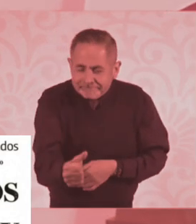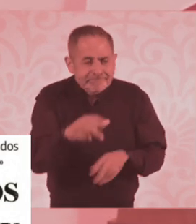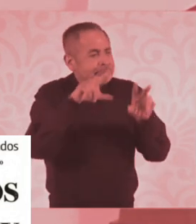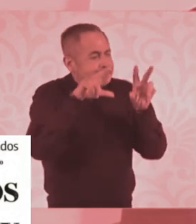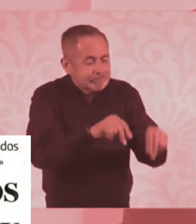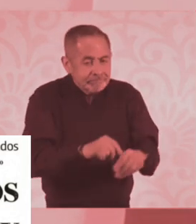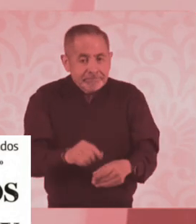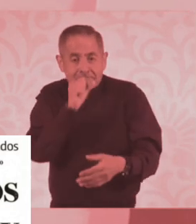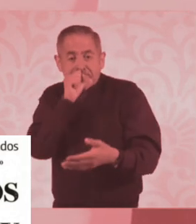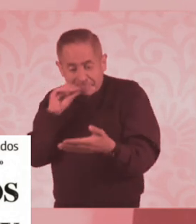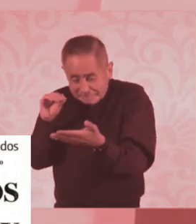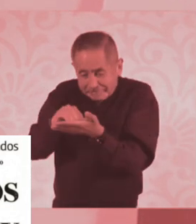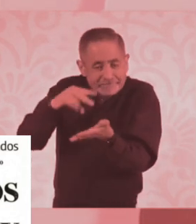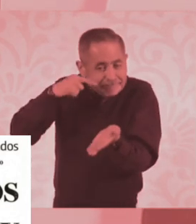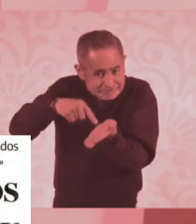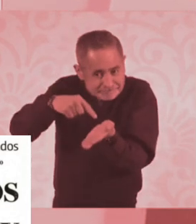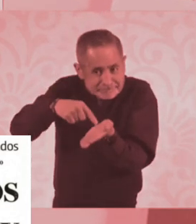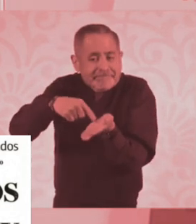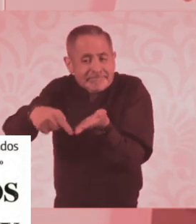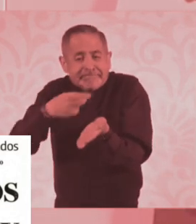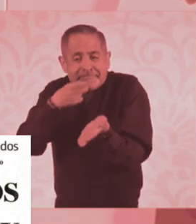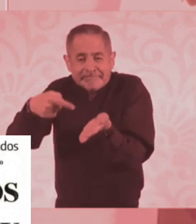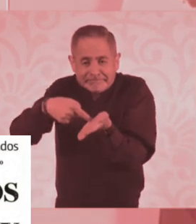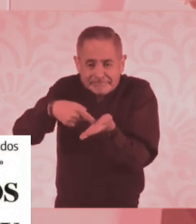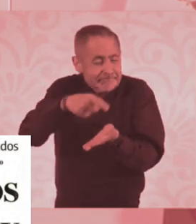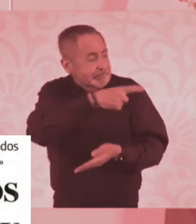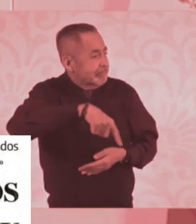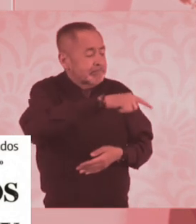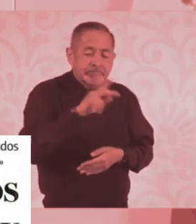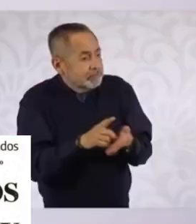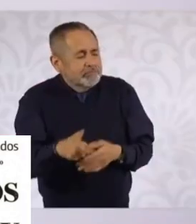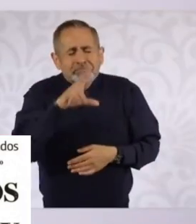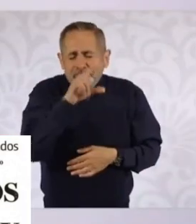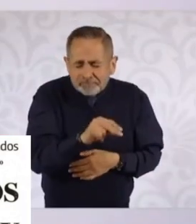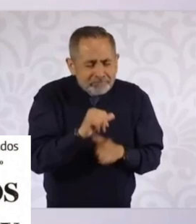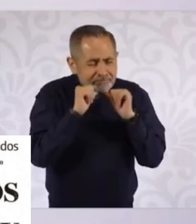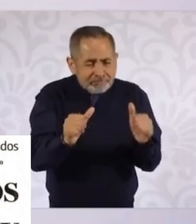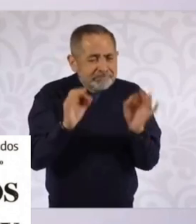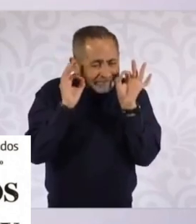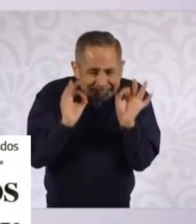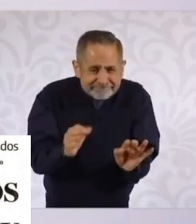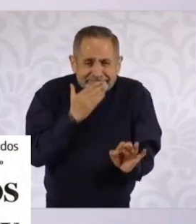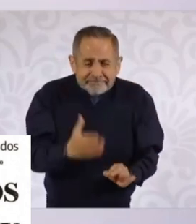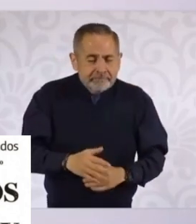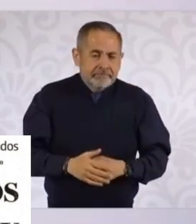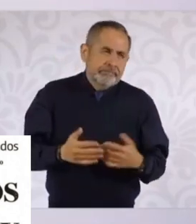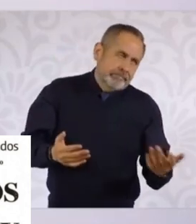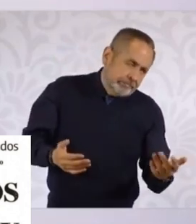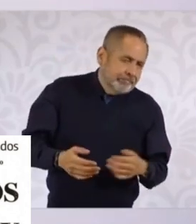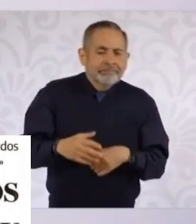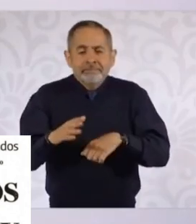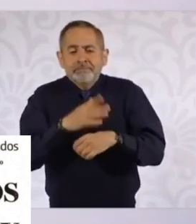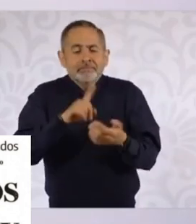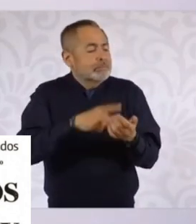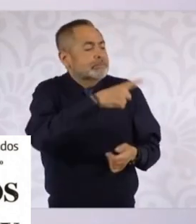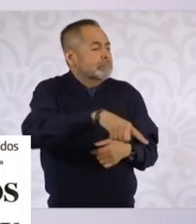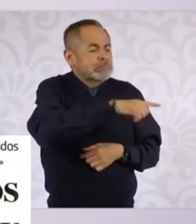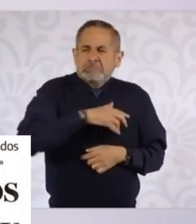dice un transitorio de la reforma constitucional al Poder Judicial de la Federación. ¿Por qué ellos se